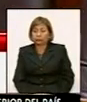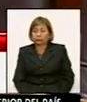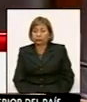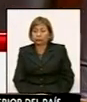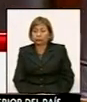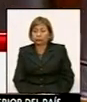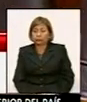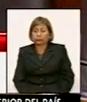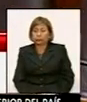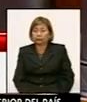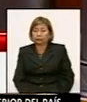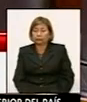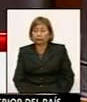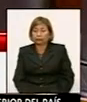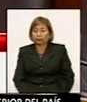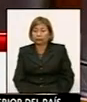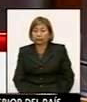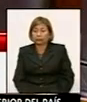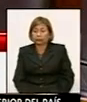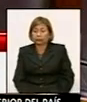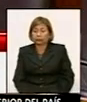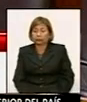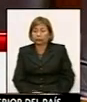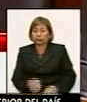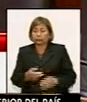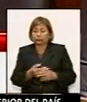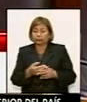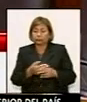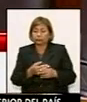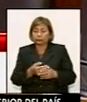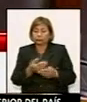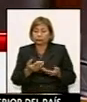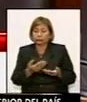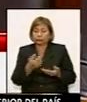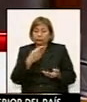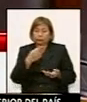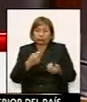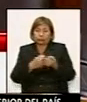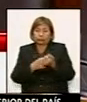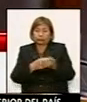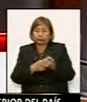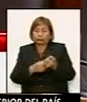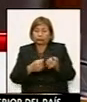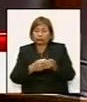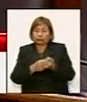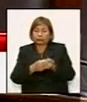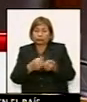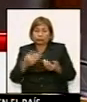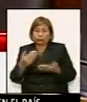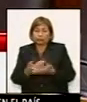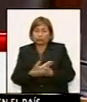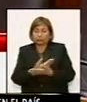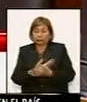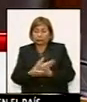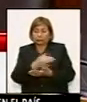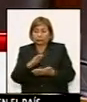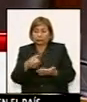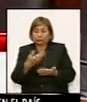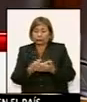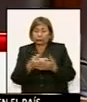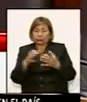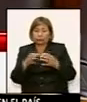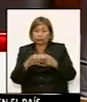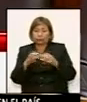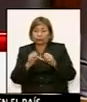Sí, señor presidente. Muy brevemente, no solamente para apoyar y respaldar la modernización de todo el sistema